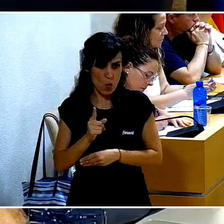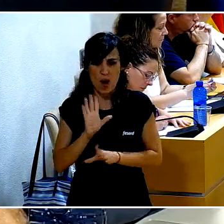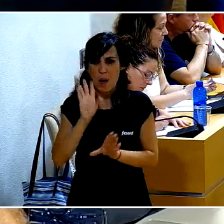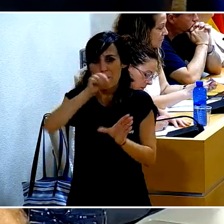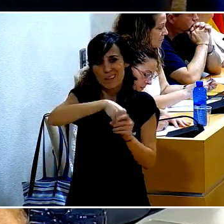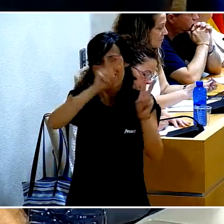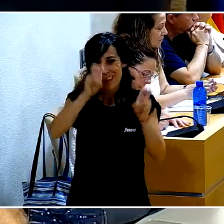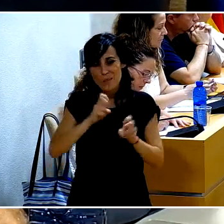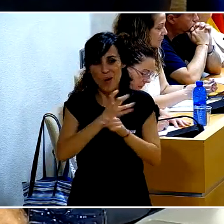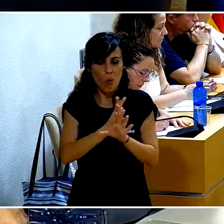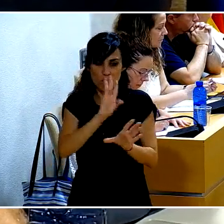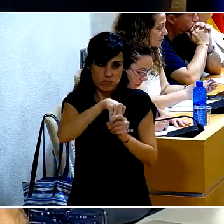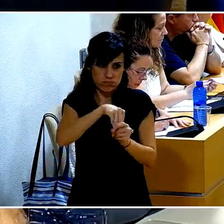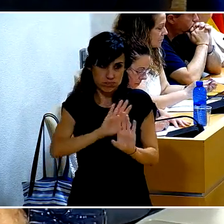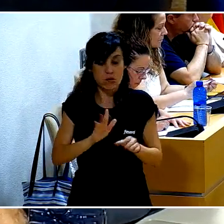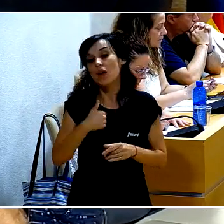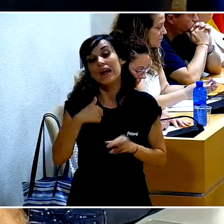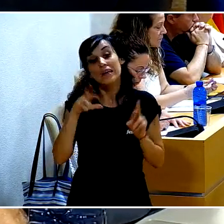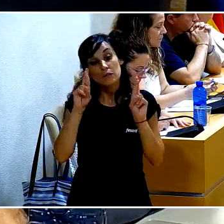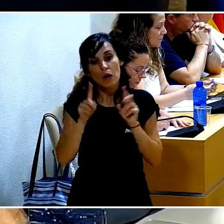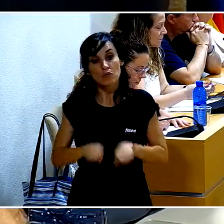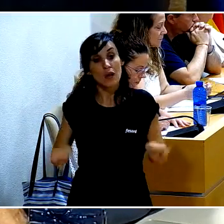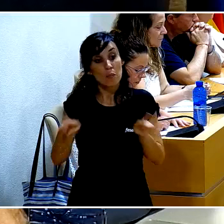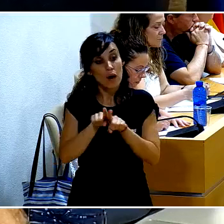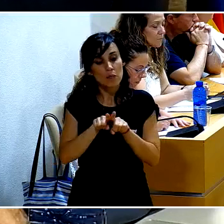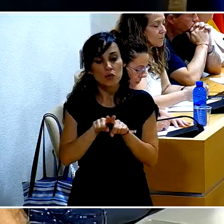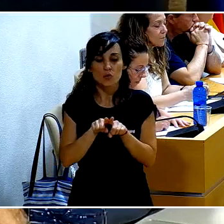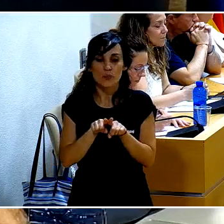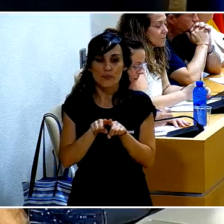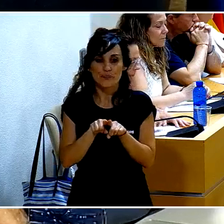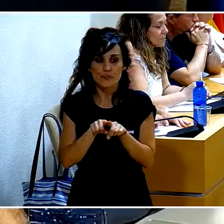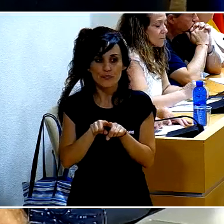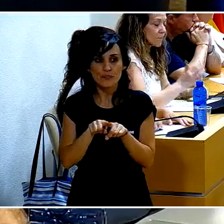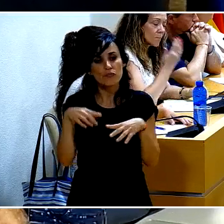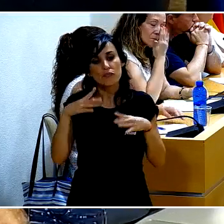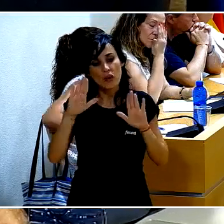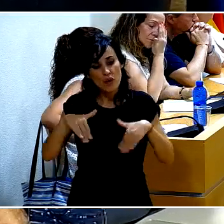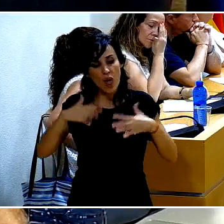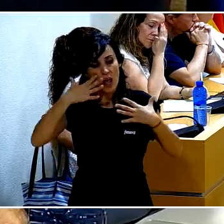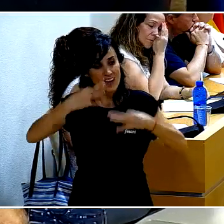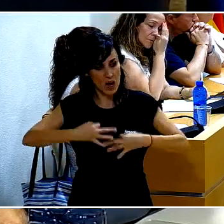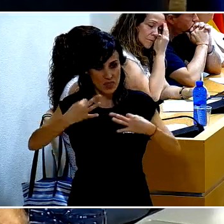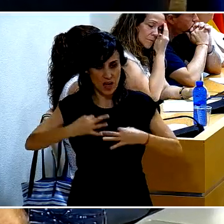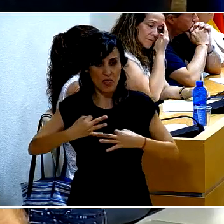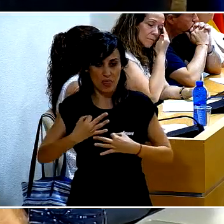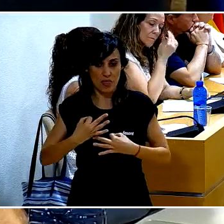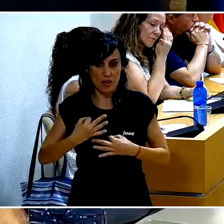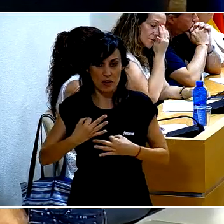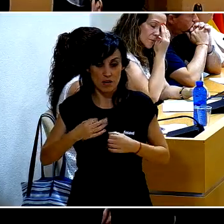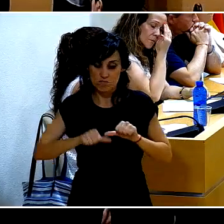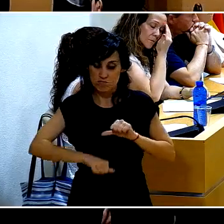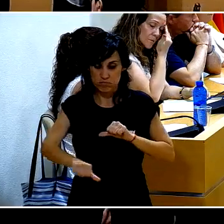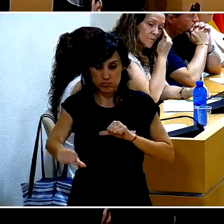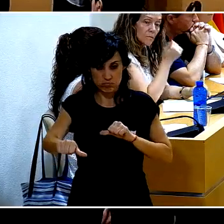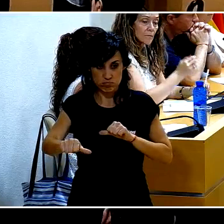nunca en ese juego, esperemos que ese hermanamiento tenga la realidad en lo sucesivo y